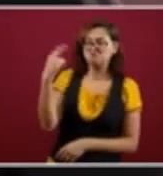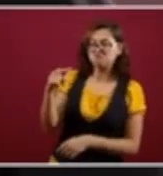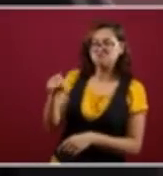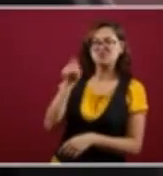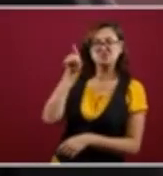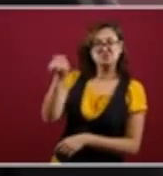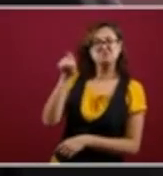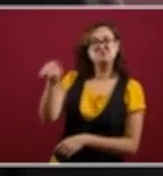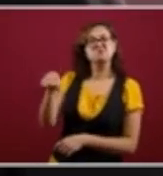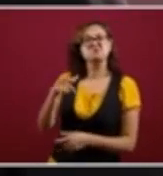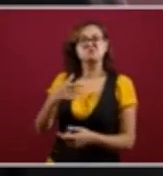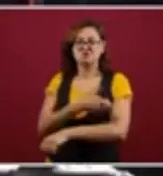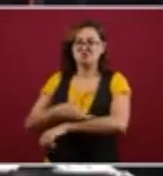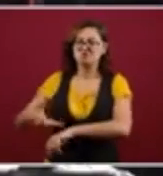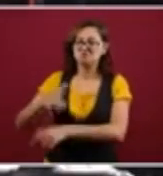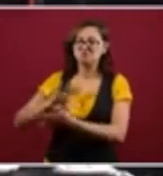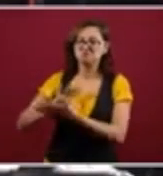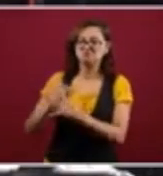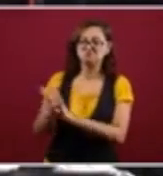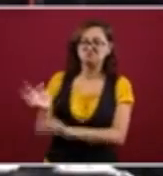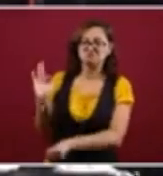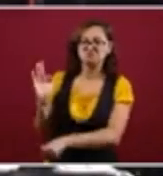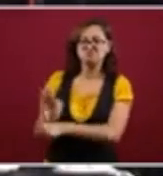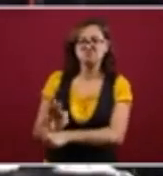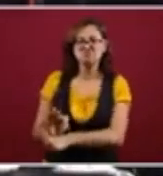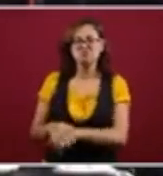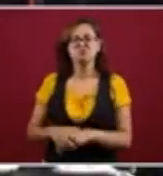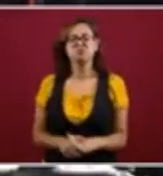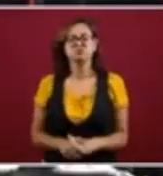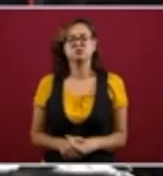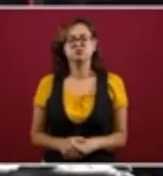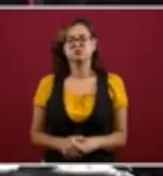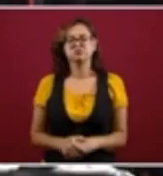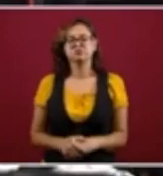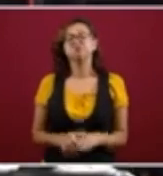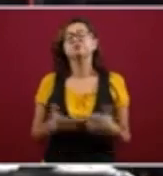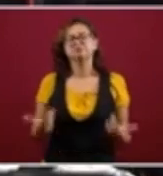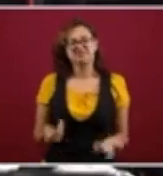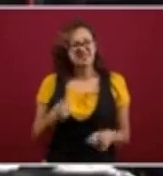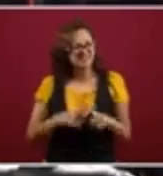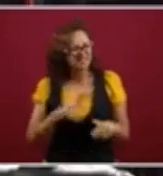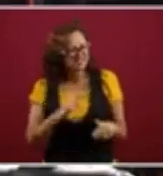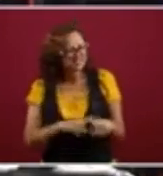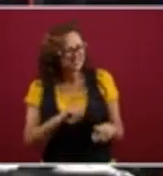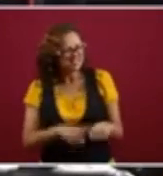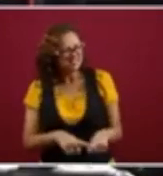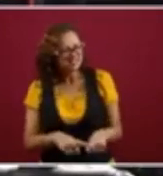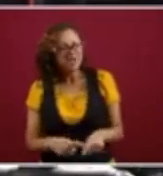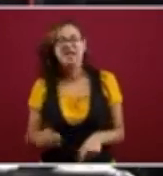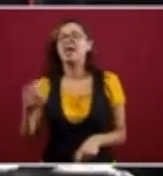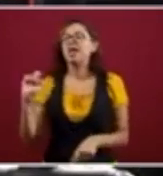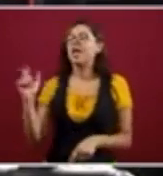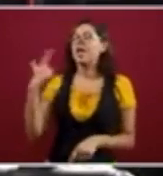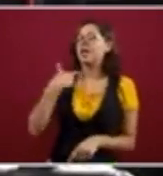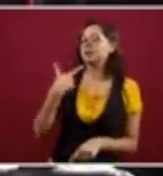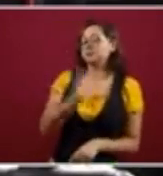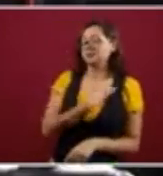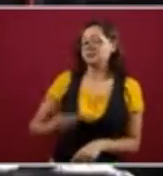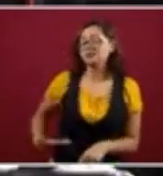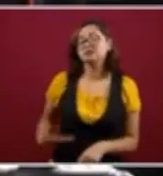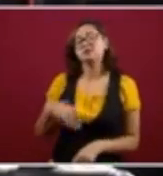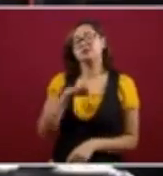quién? A la secretaria Irma Heréndira Sandoval. El expresidente Felipe Calderón a través de Twitter la ha estado